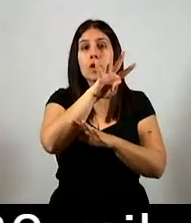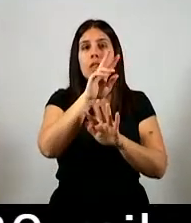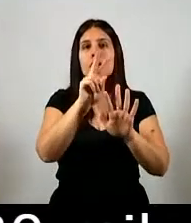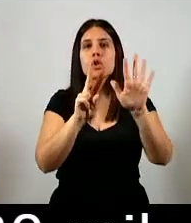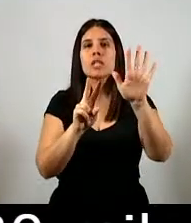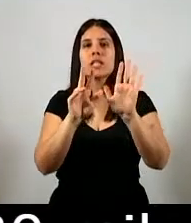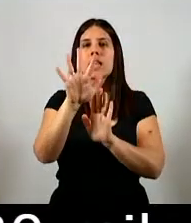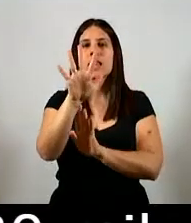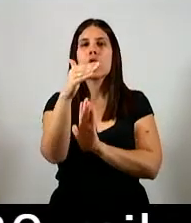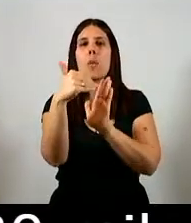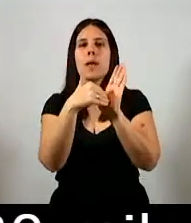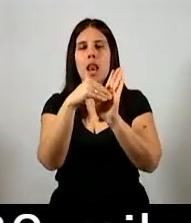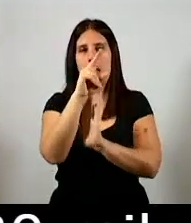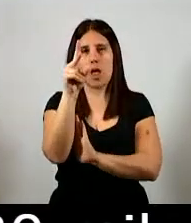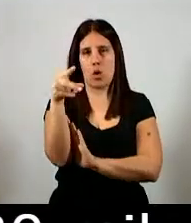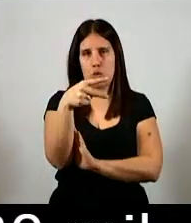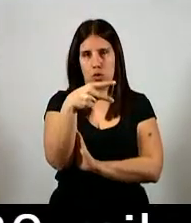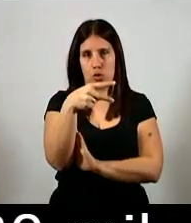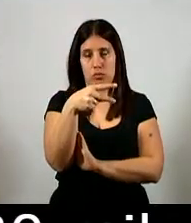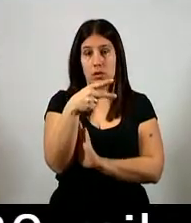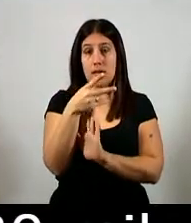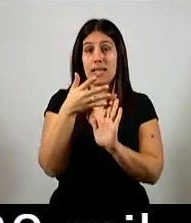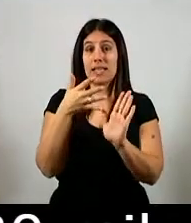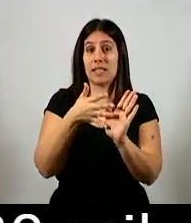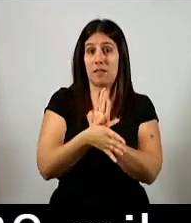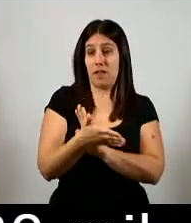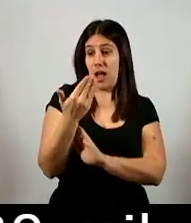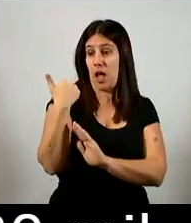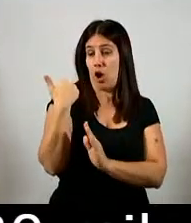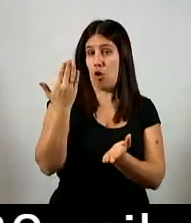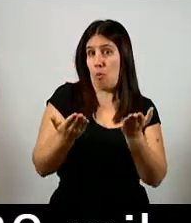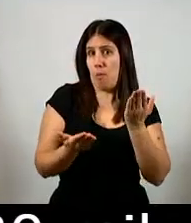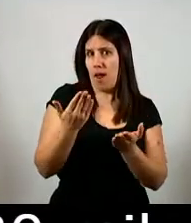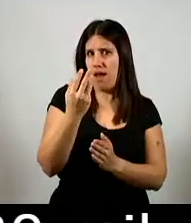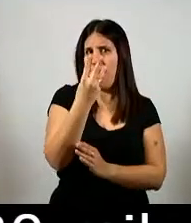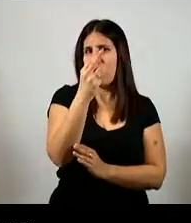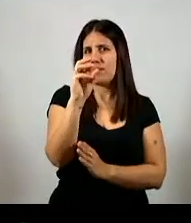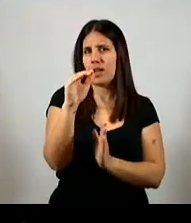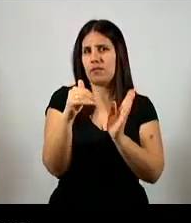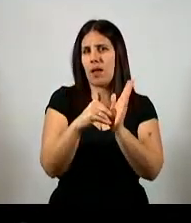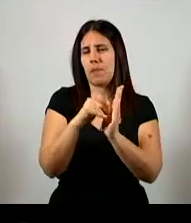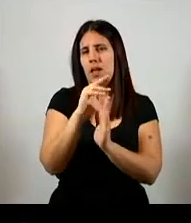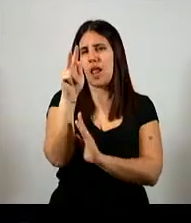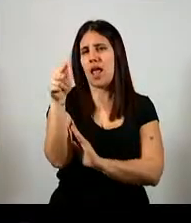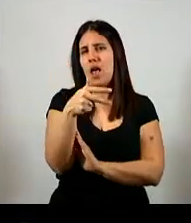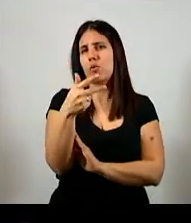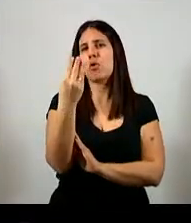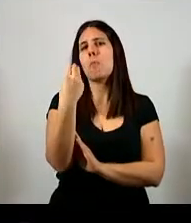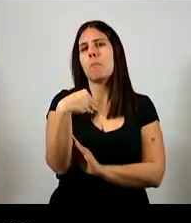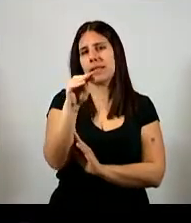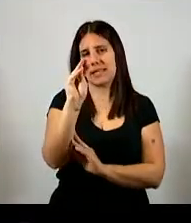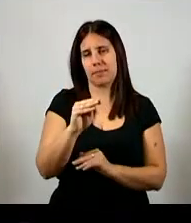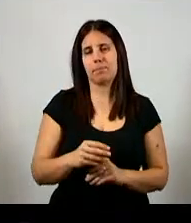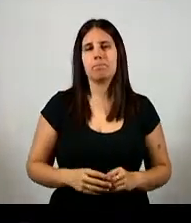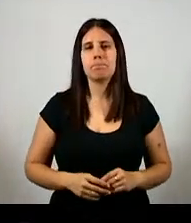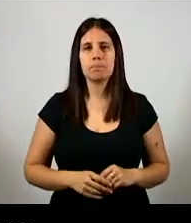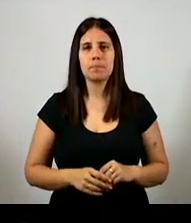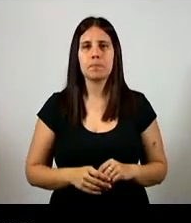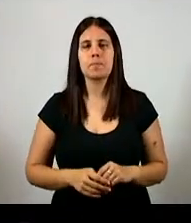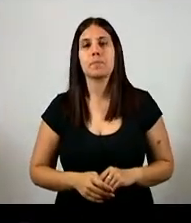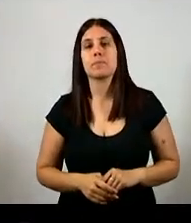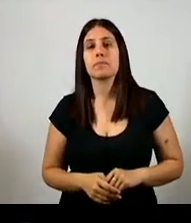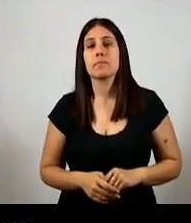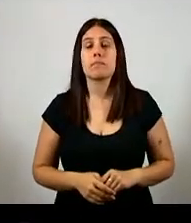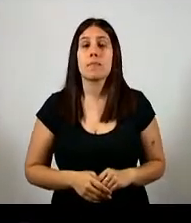475.000 euros. Supone un aumento de 30.000 euros con respecto al anterior, a la convocatoria anterior. A